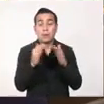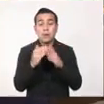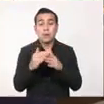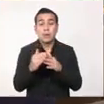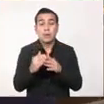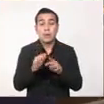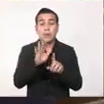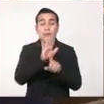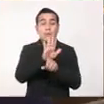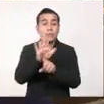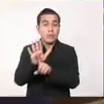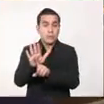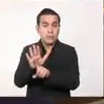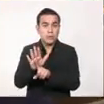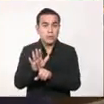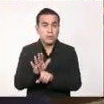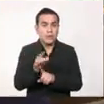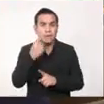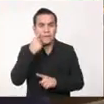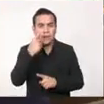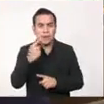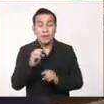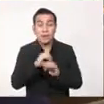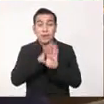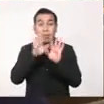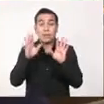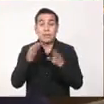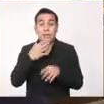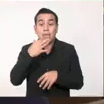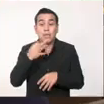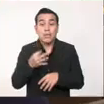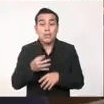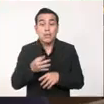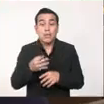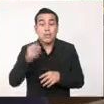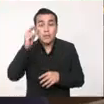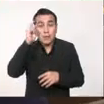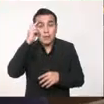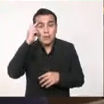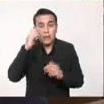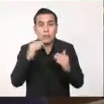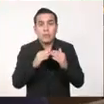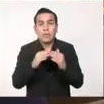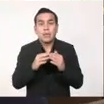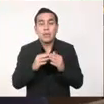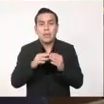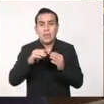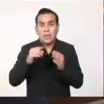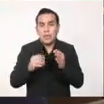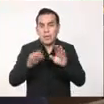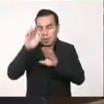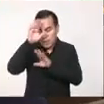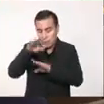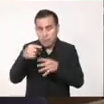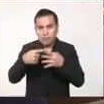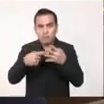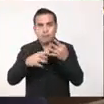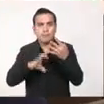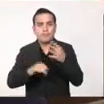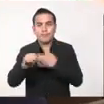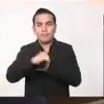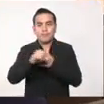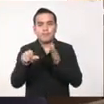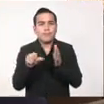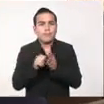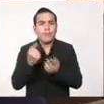ustedes tienen, hemos tenido la oportunidad de verificarlas, la jurisprudencia se equipara al texto de la Constitución. Es decir, la Asamblea no tiene